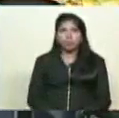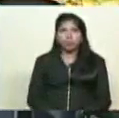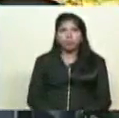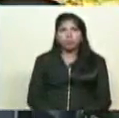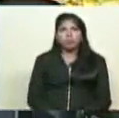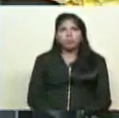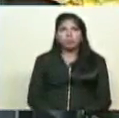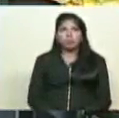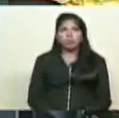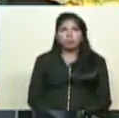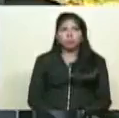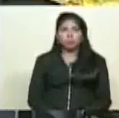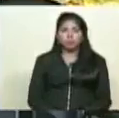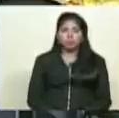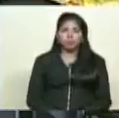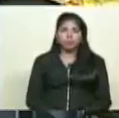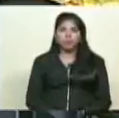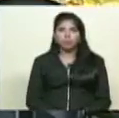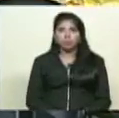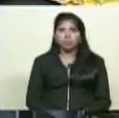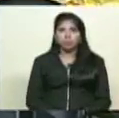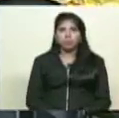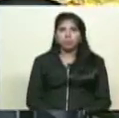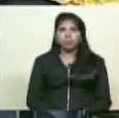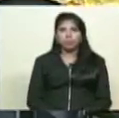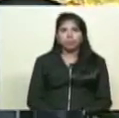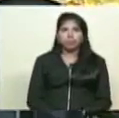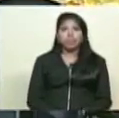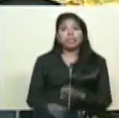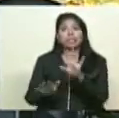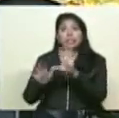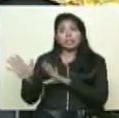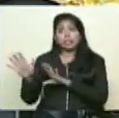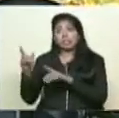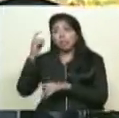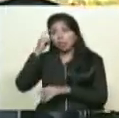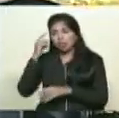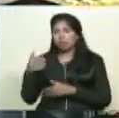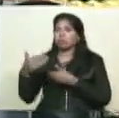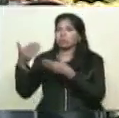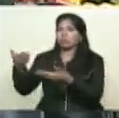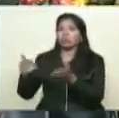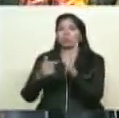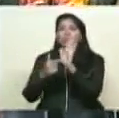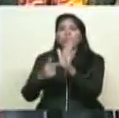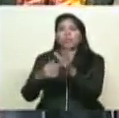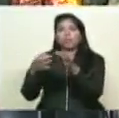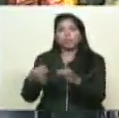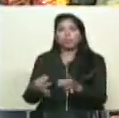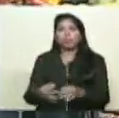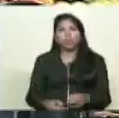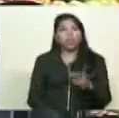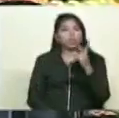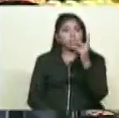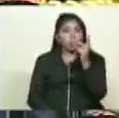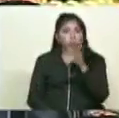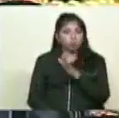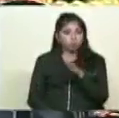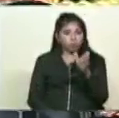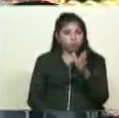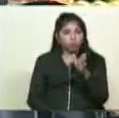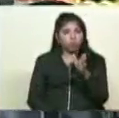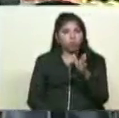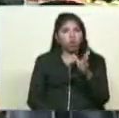Trabajo se le sea entregado en los próximos 15 días. En segundo lugar, ha instado el jefe de Estado a convocar